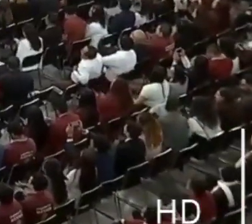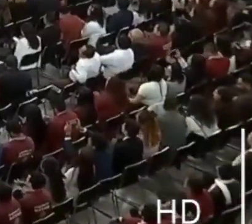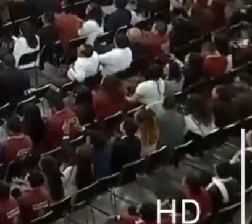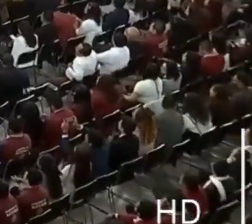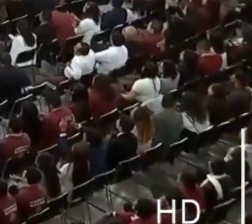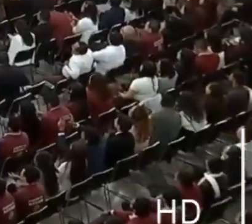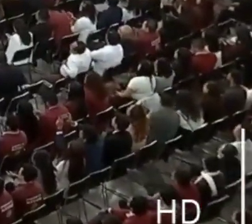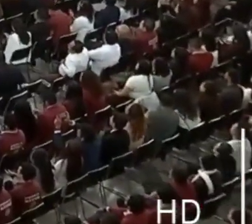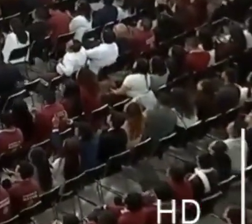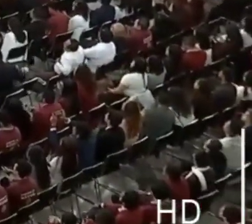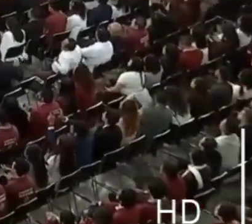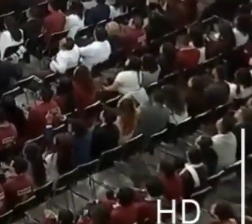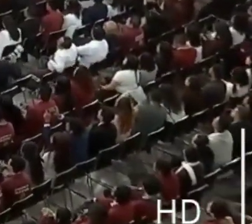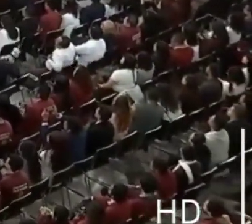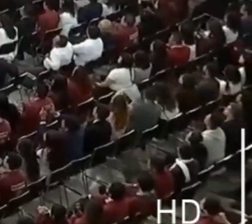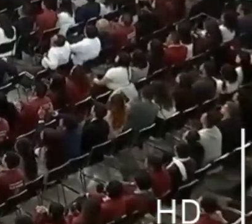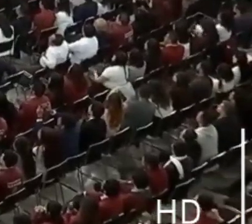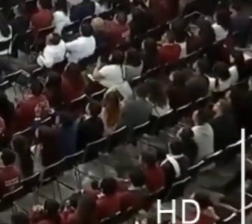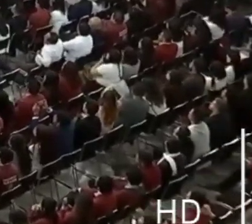Estimado público,